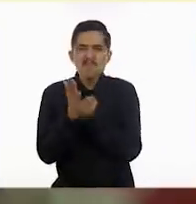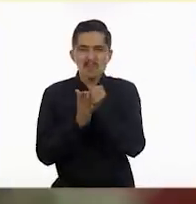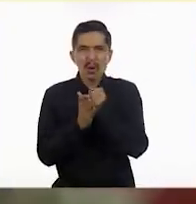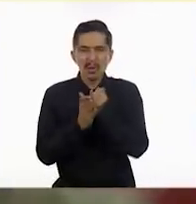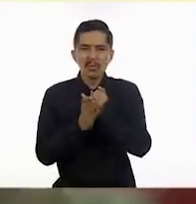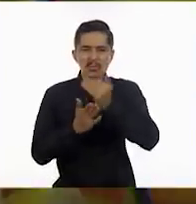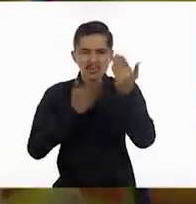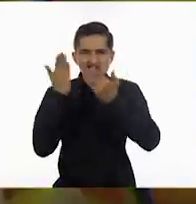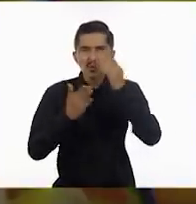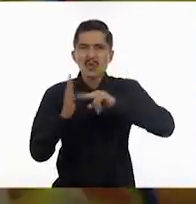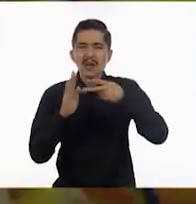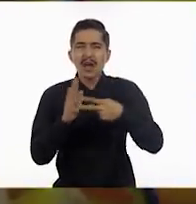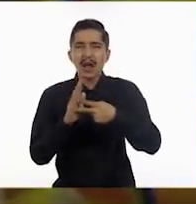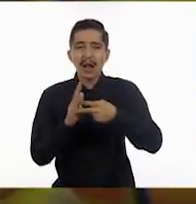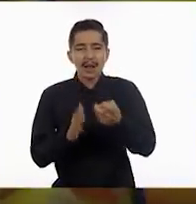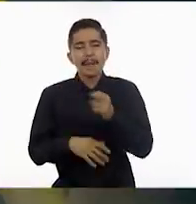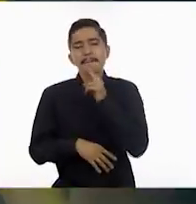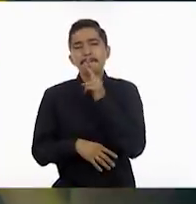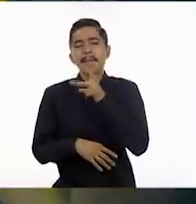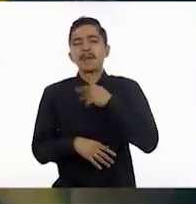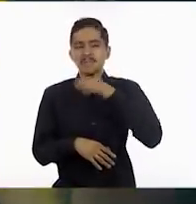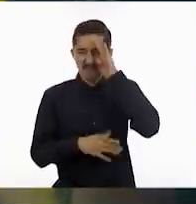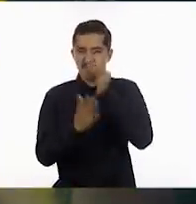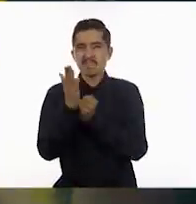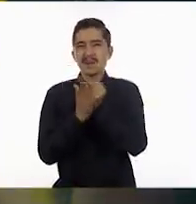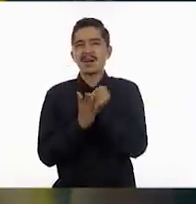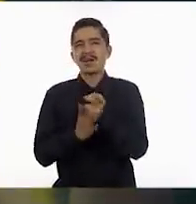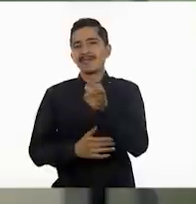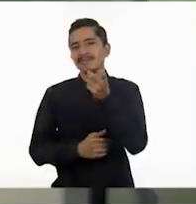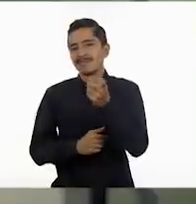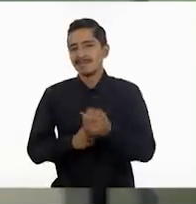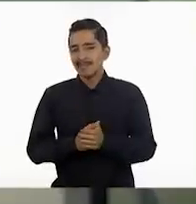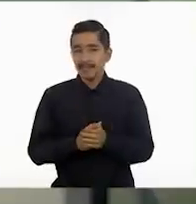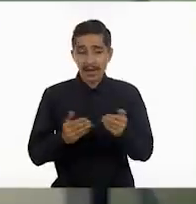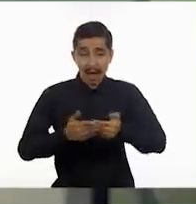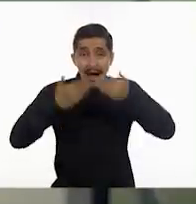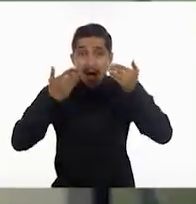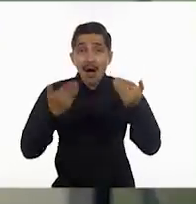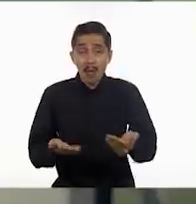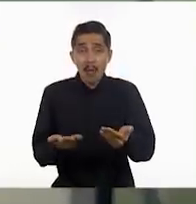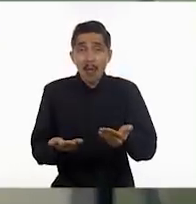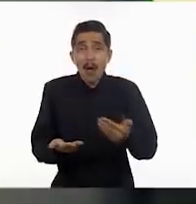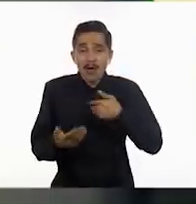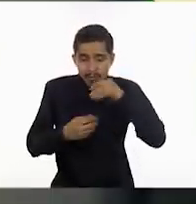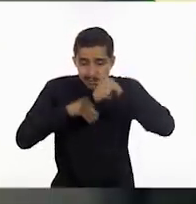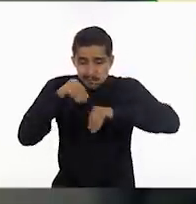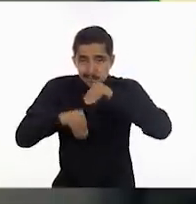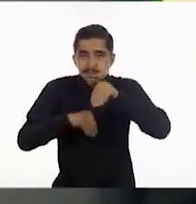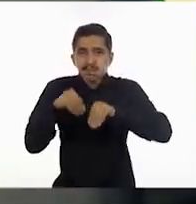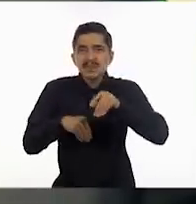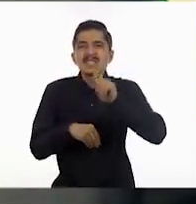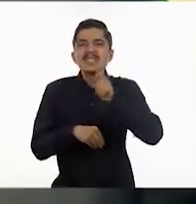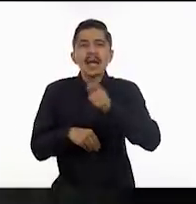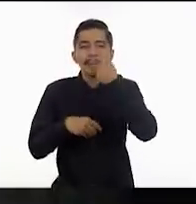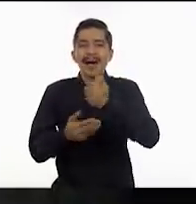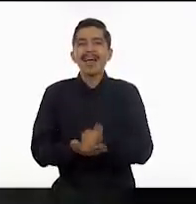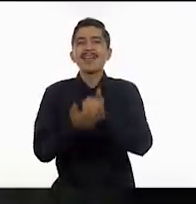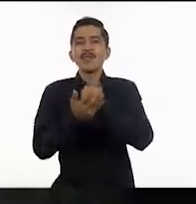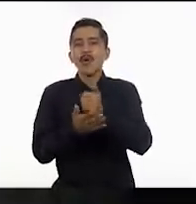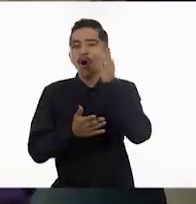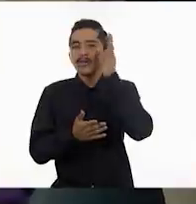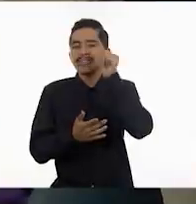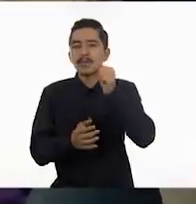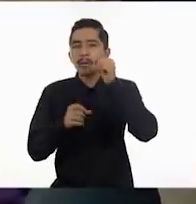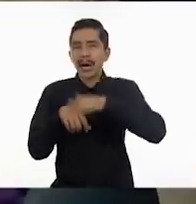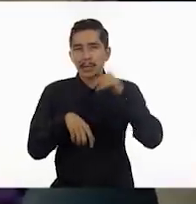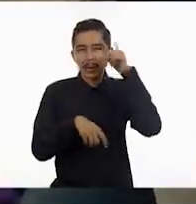ingeniería. Pienso que ha sido una de las mejores decisiones que he tomado. Ahora diseño dispositivos que ayudan a que entendamos conceptos